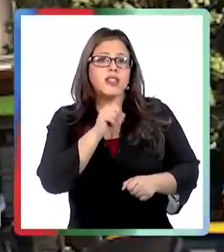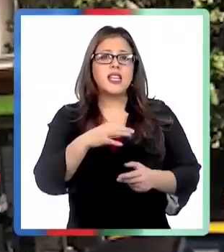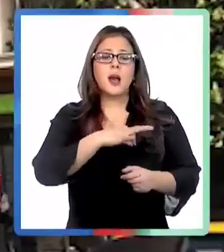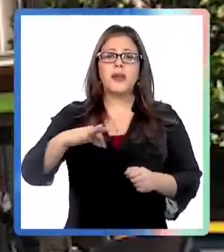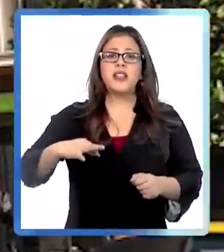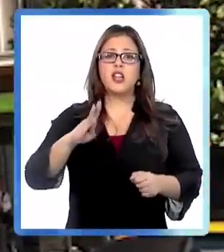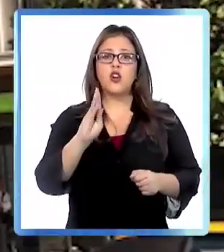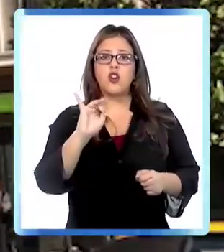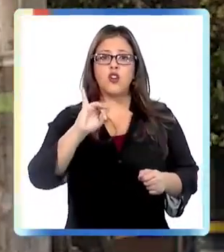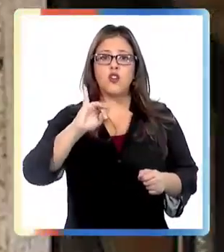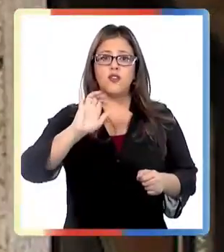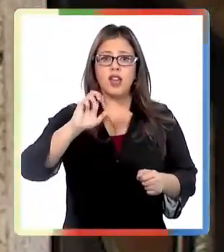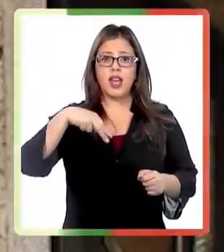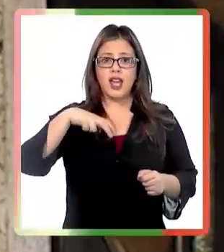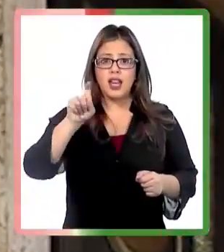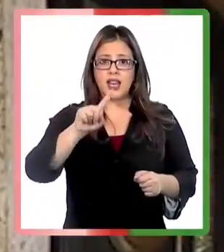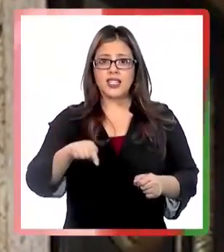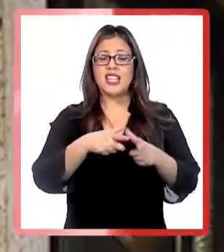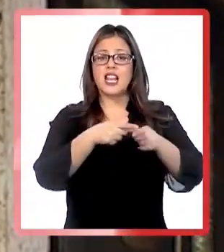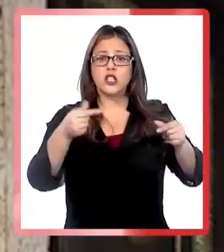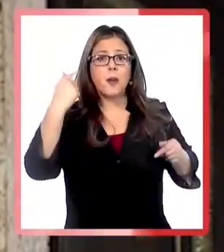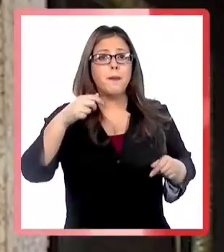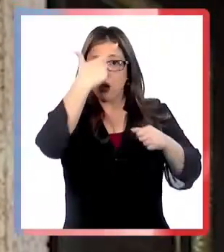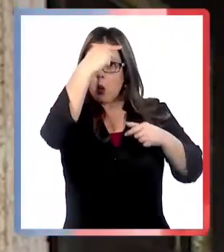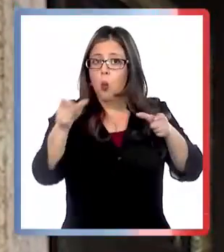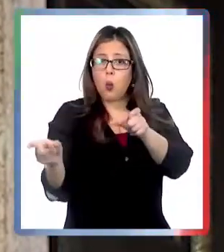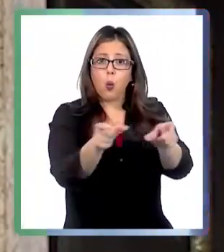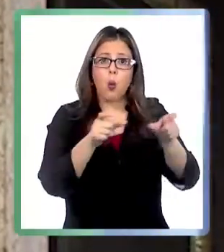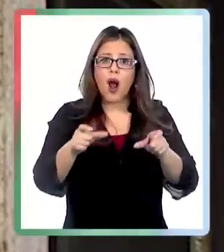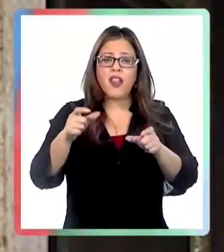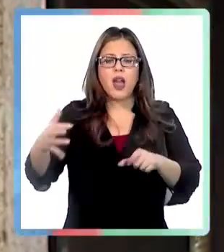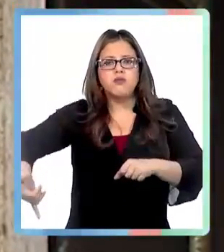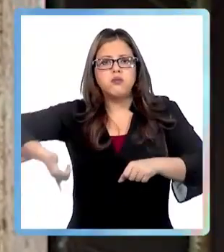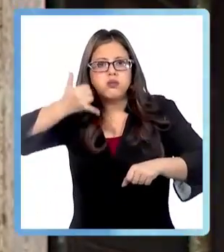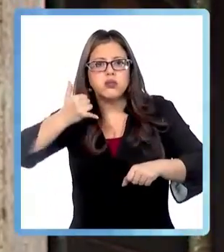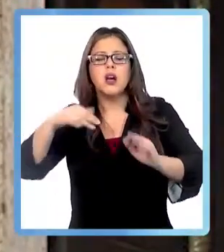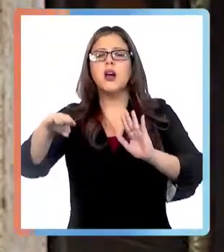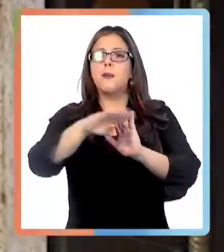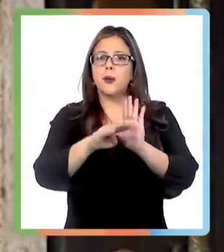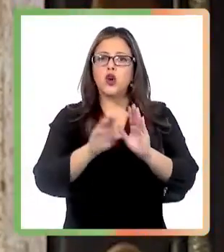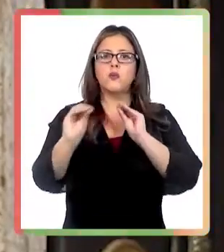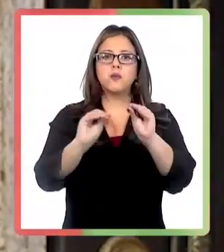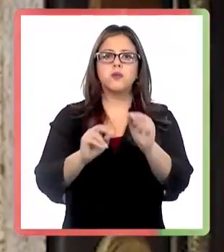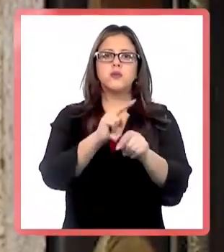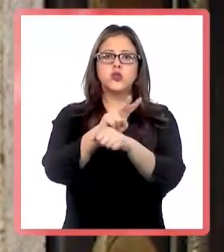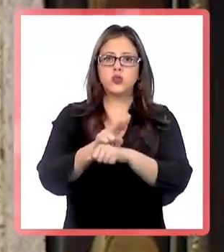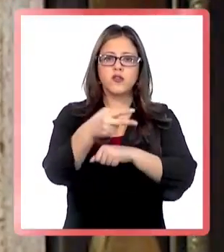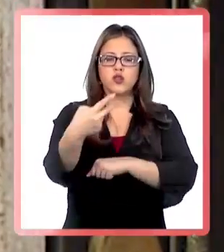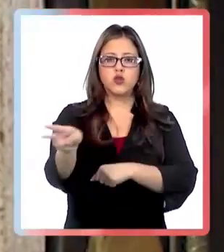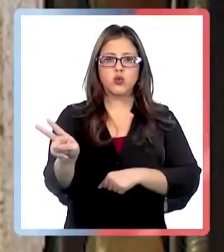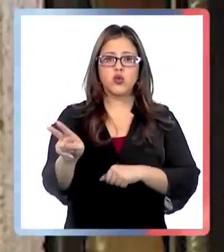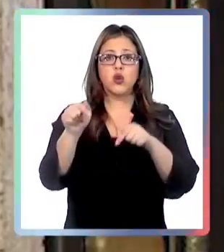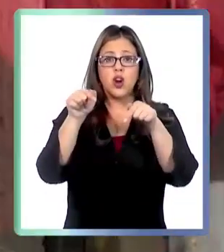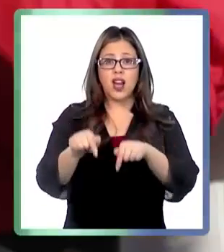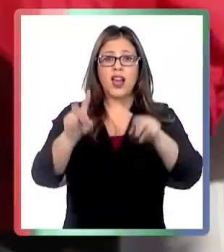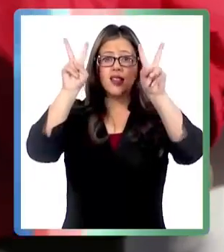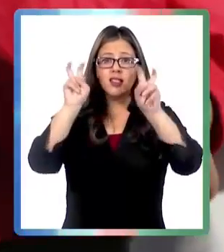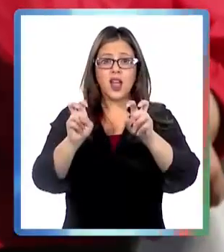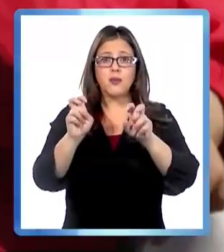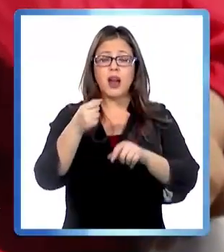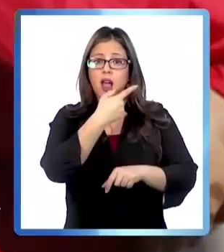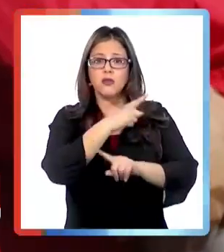que recibió la llamada cumplió estrictamente el protocolo y alertó a sus superiores. Este episodio tampoco fue denunciado.